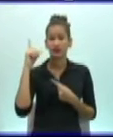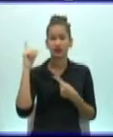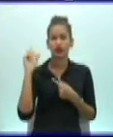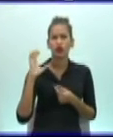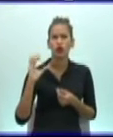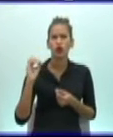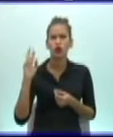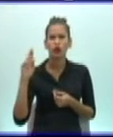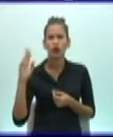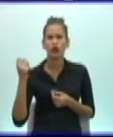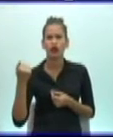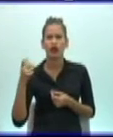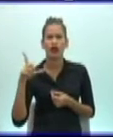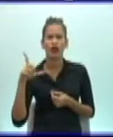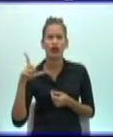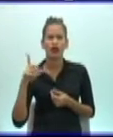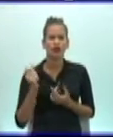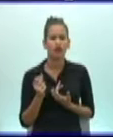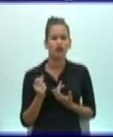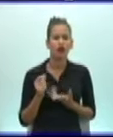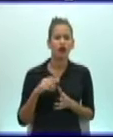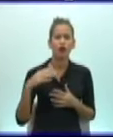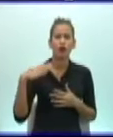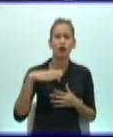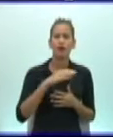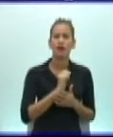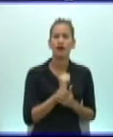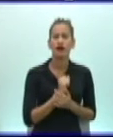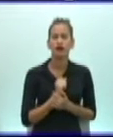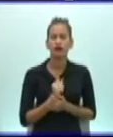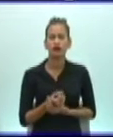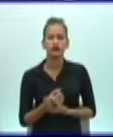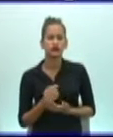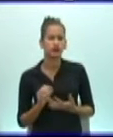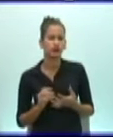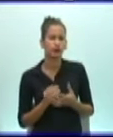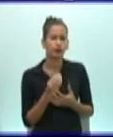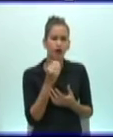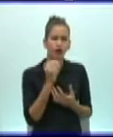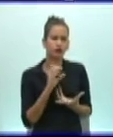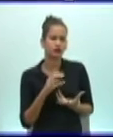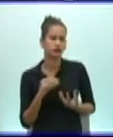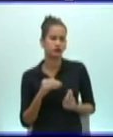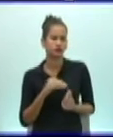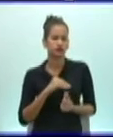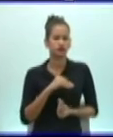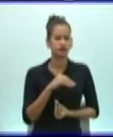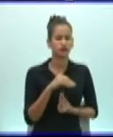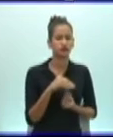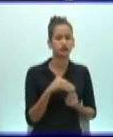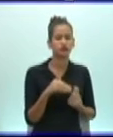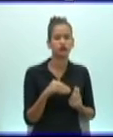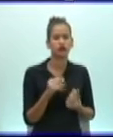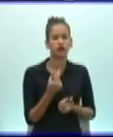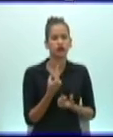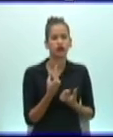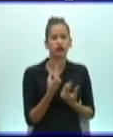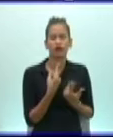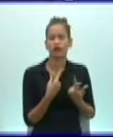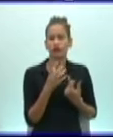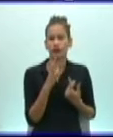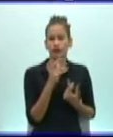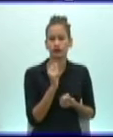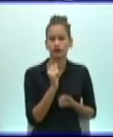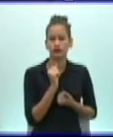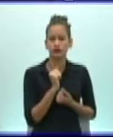pueden crearse, pueden convertirse en joya, que es algo bello y también duradero. En esta definición sale